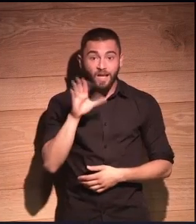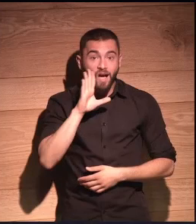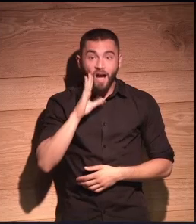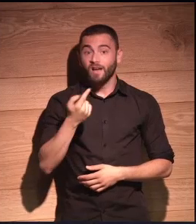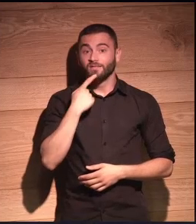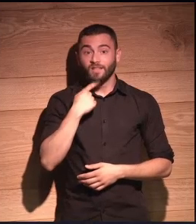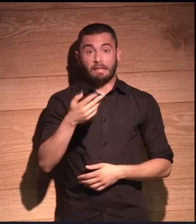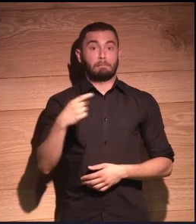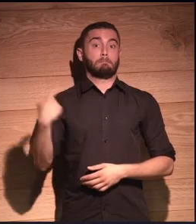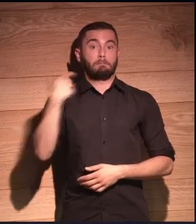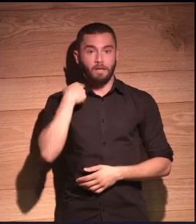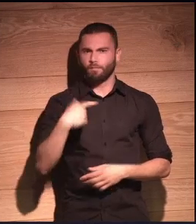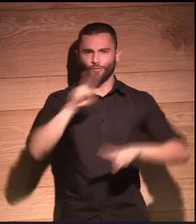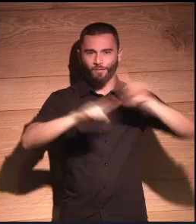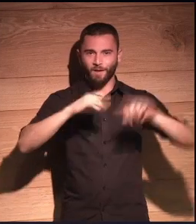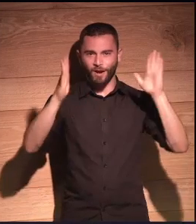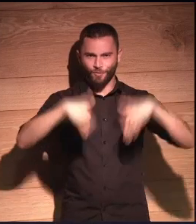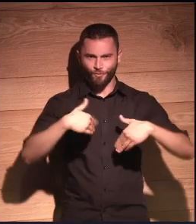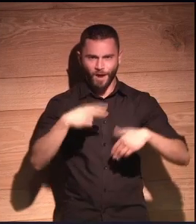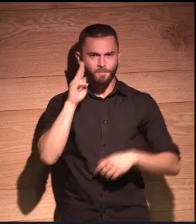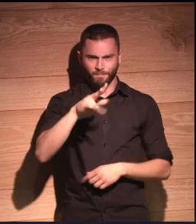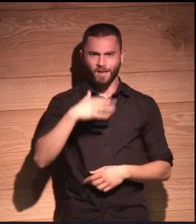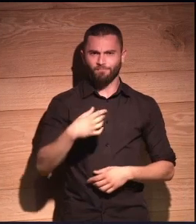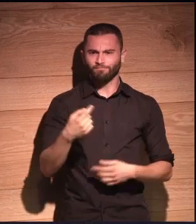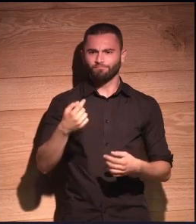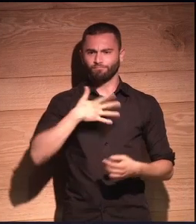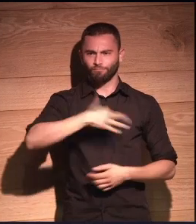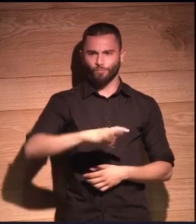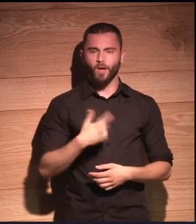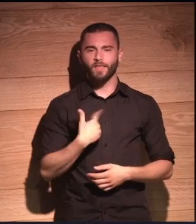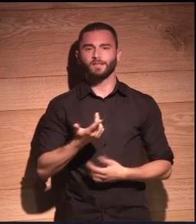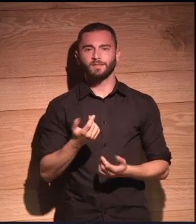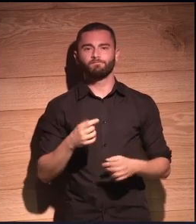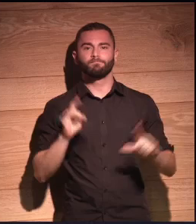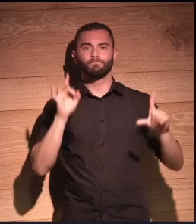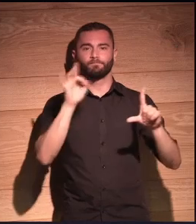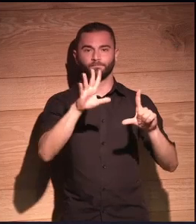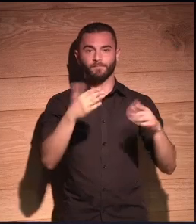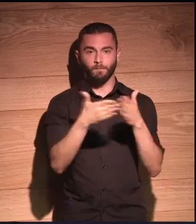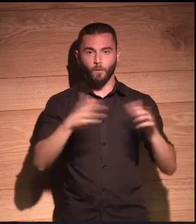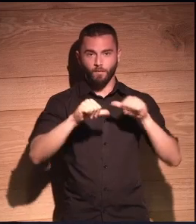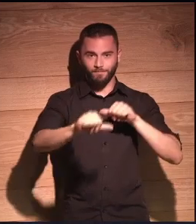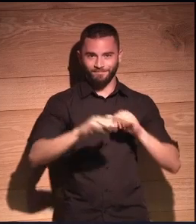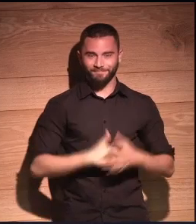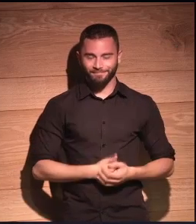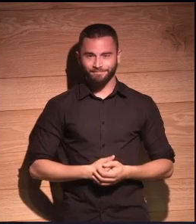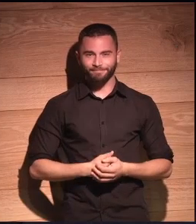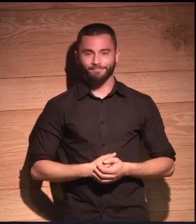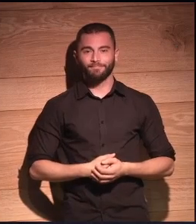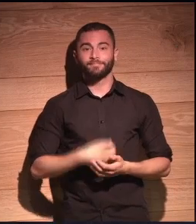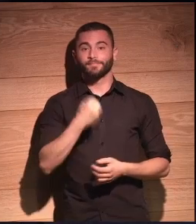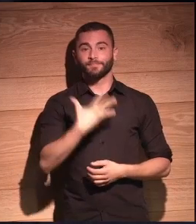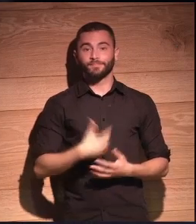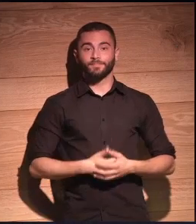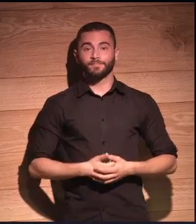no hay ningún problema. Lo pueden rescatar y además estará en vídeo bajo demanda colgado desde que se estrene. Bueno, vamos a empezar